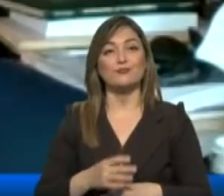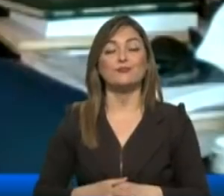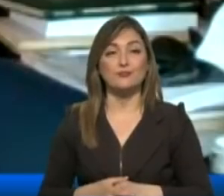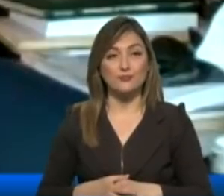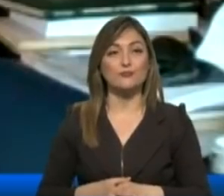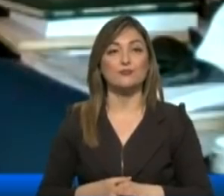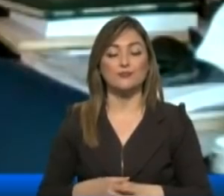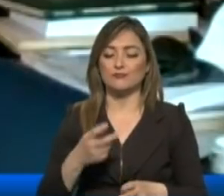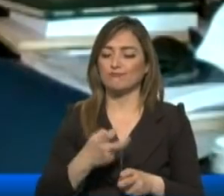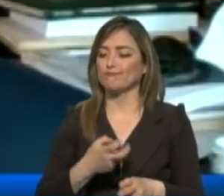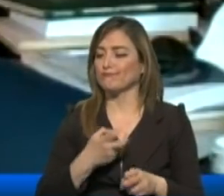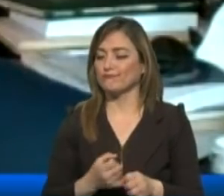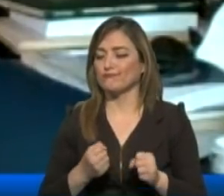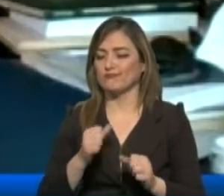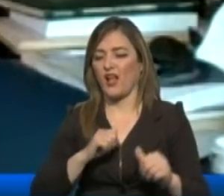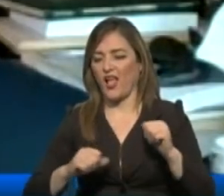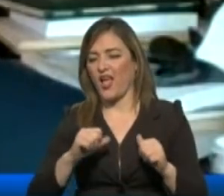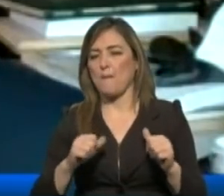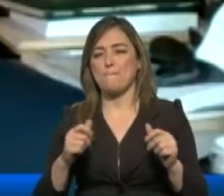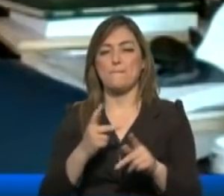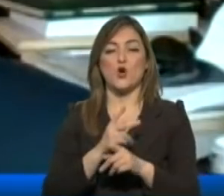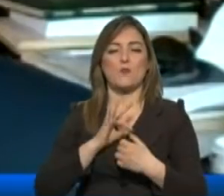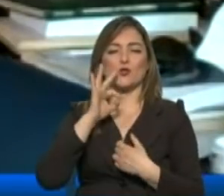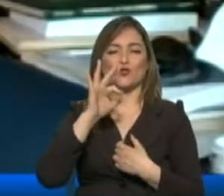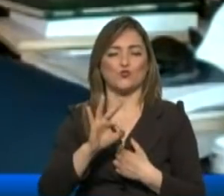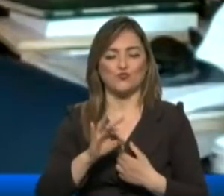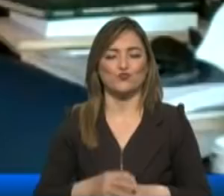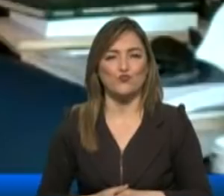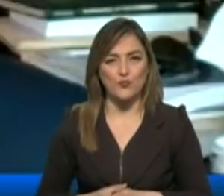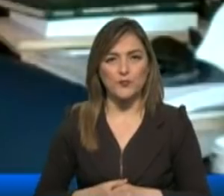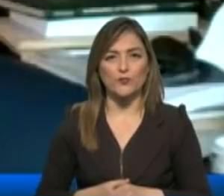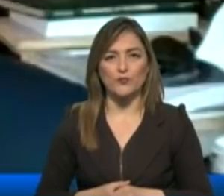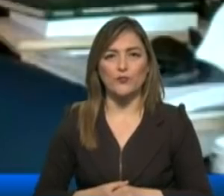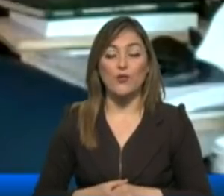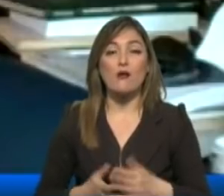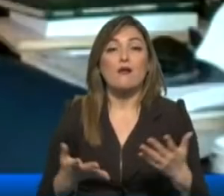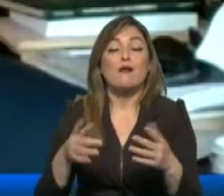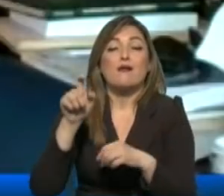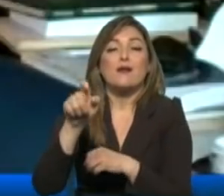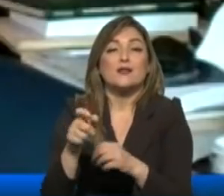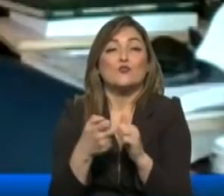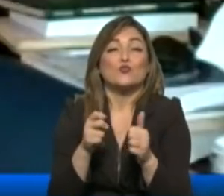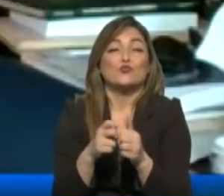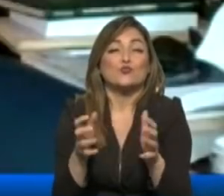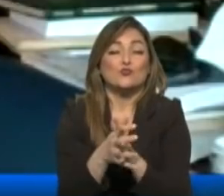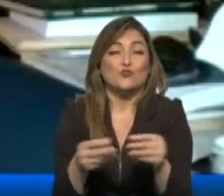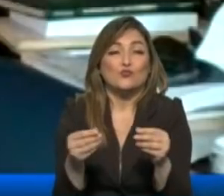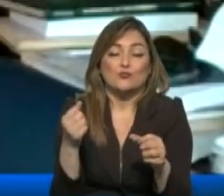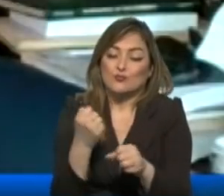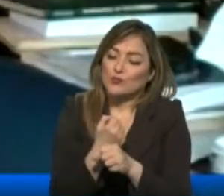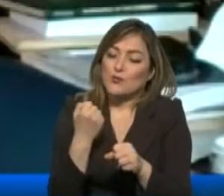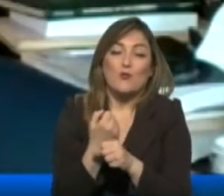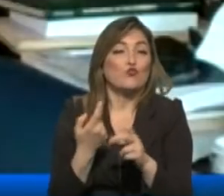que más duramente ha sufrido la pandemia. Entonces necesita rápidamente recomponer las cosas y comenzar a